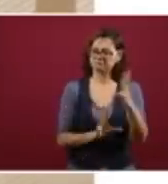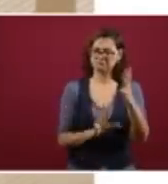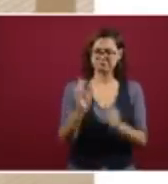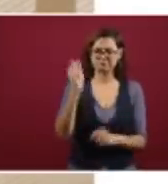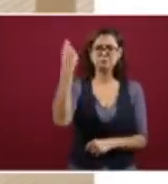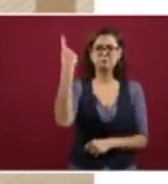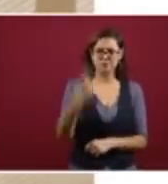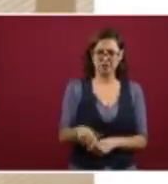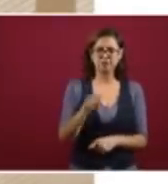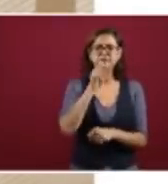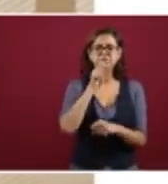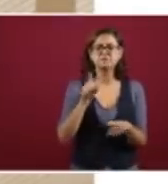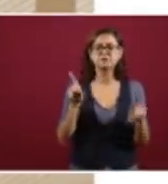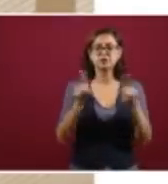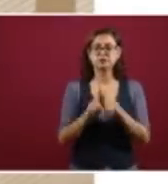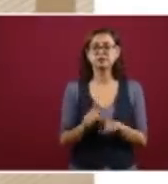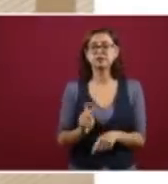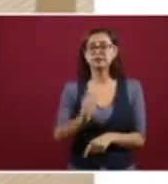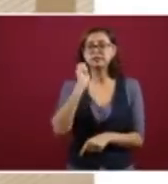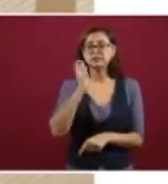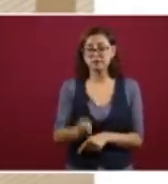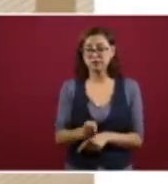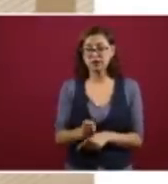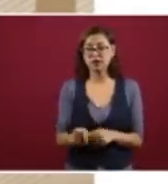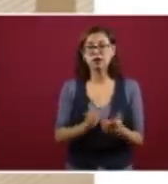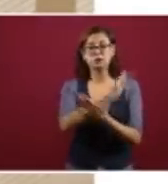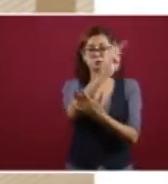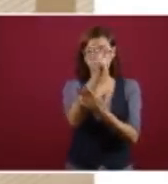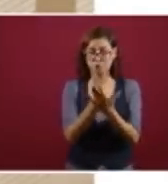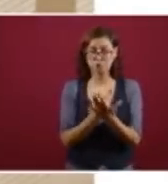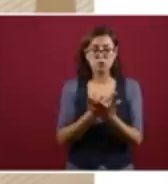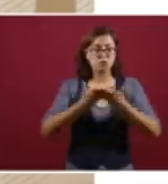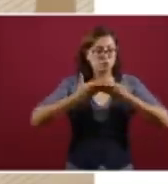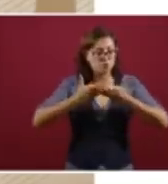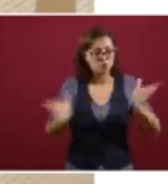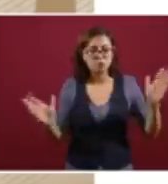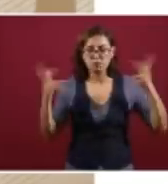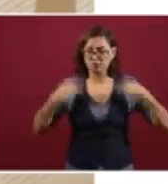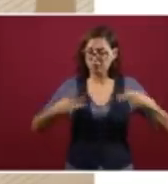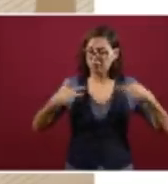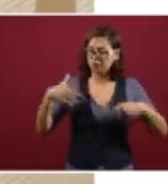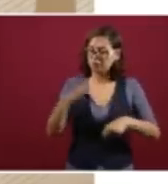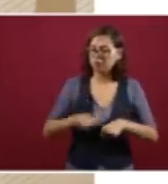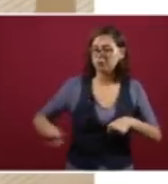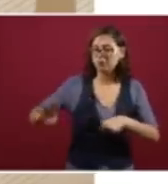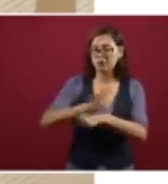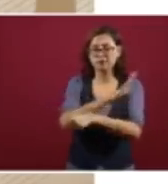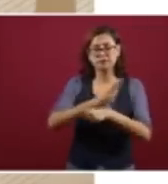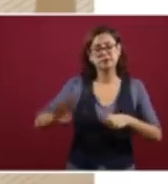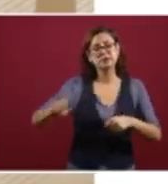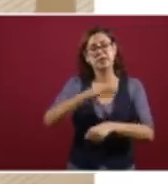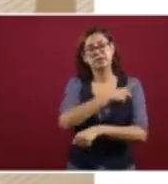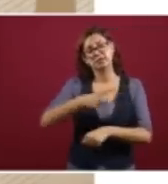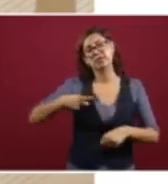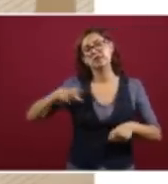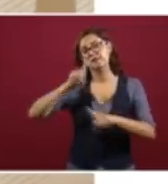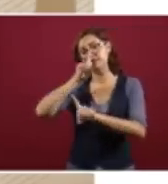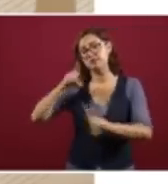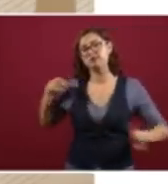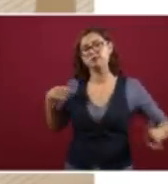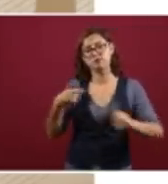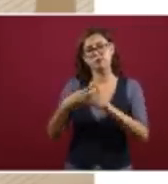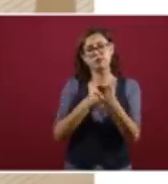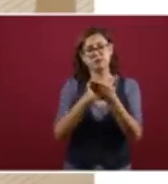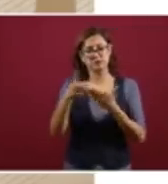es que todos los programas públicos deben de tener un enfoque de derechos humanos. Y en ese sentido,